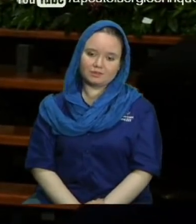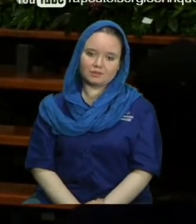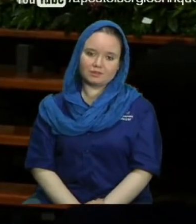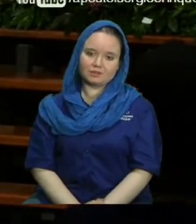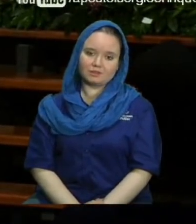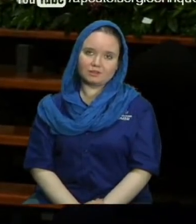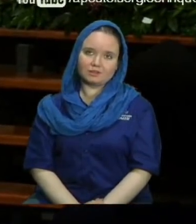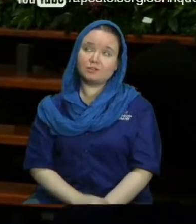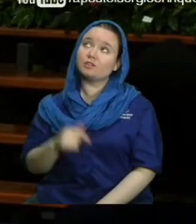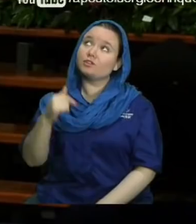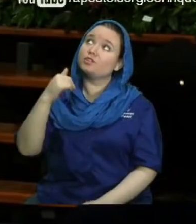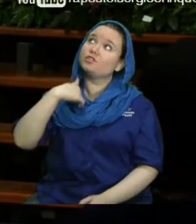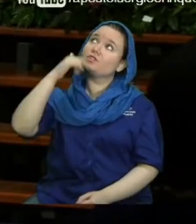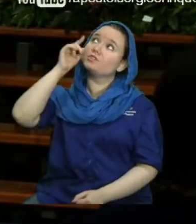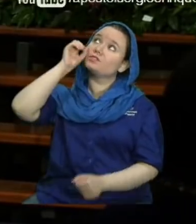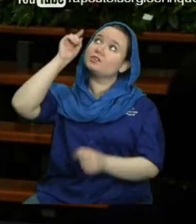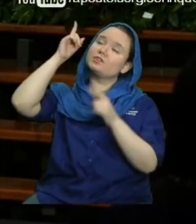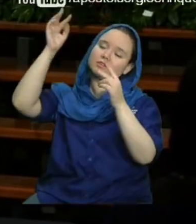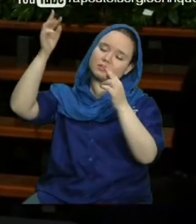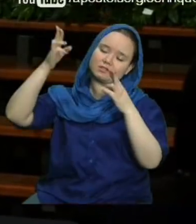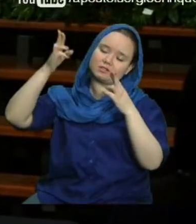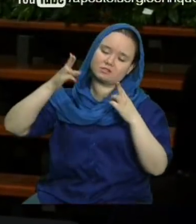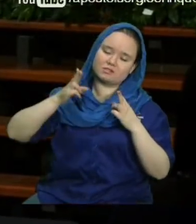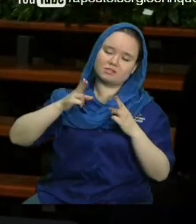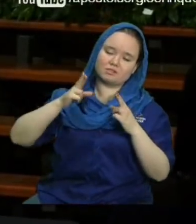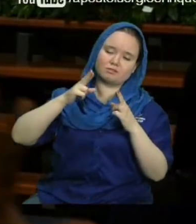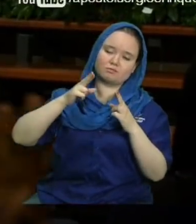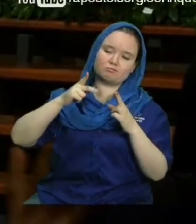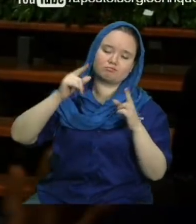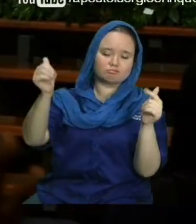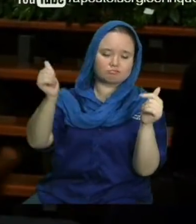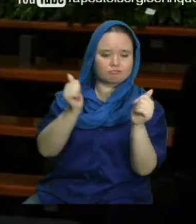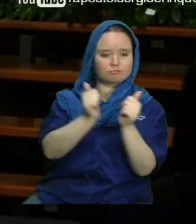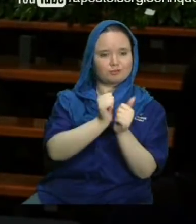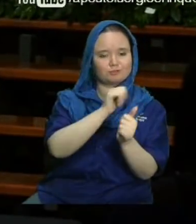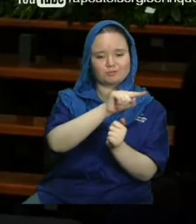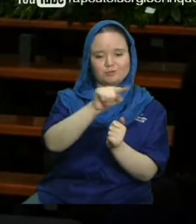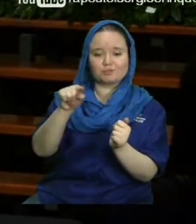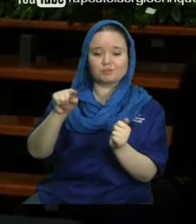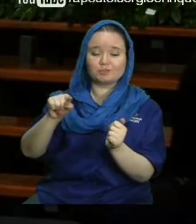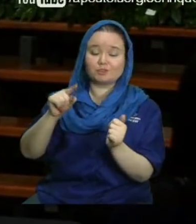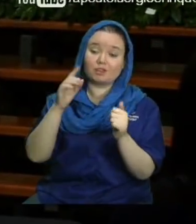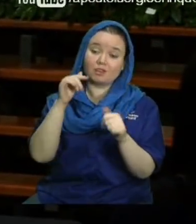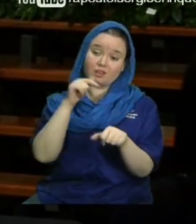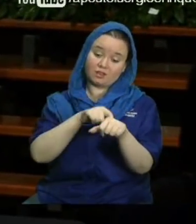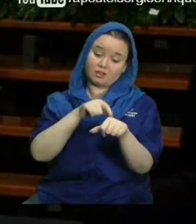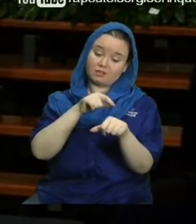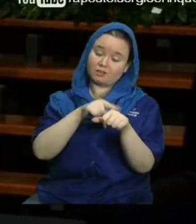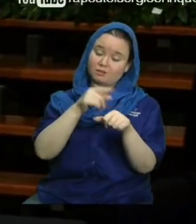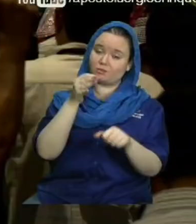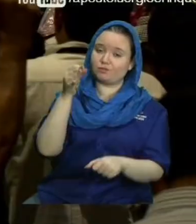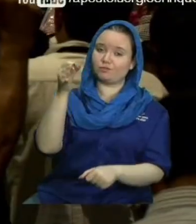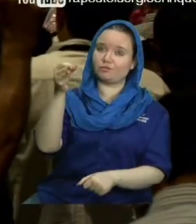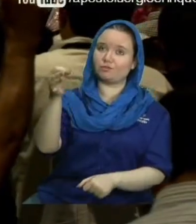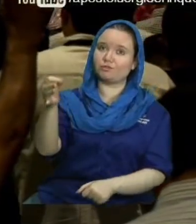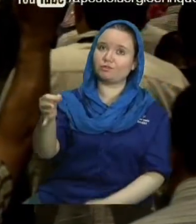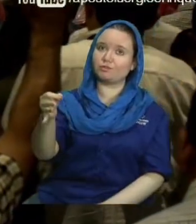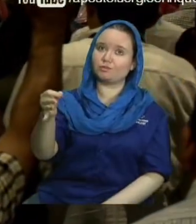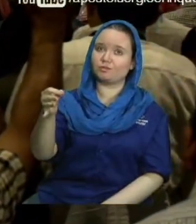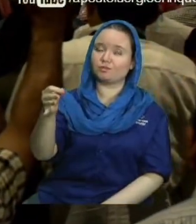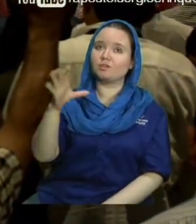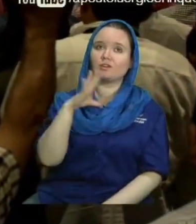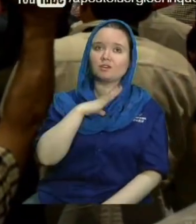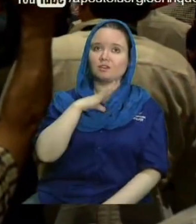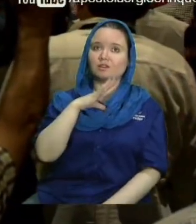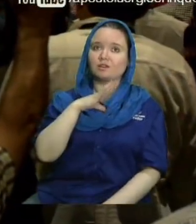Yo así lo recibo, Padre, junto con mis hermanos, para que los años en el porvenir o décadas,